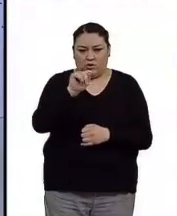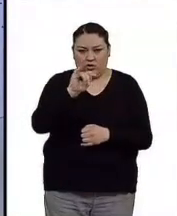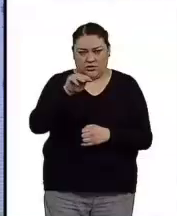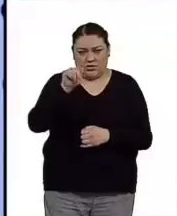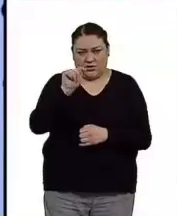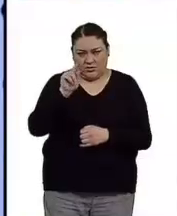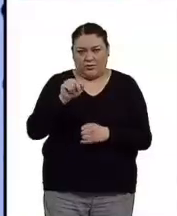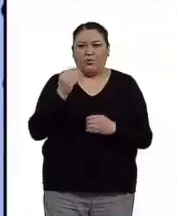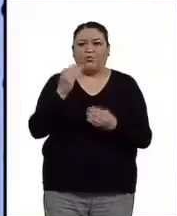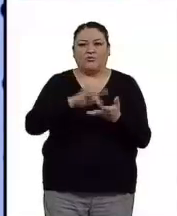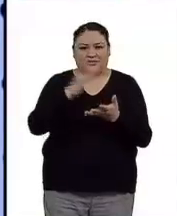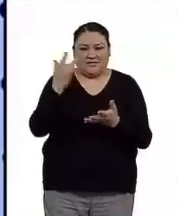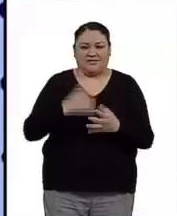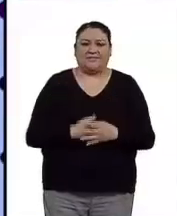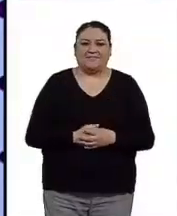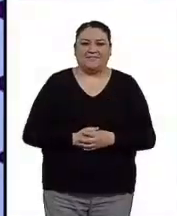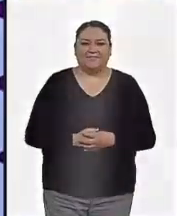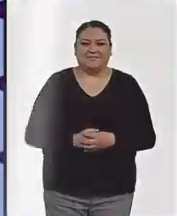@justiciatv_mx. Muchas gracias.